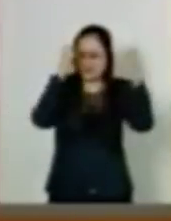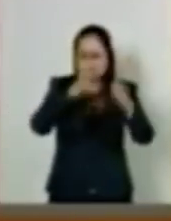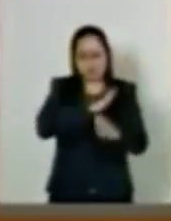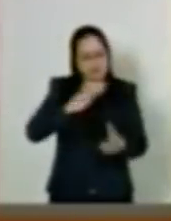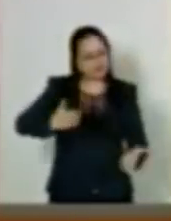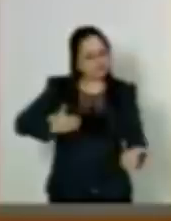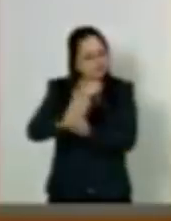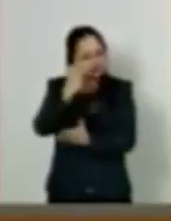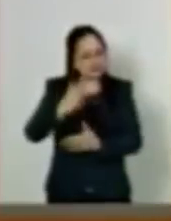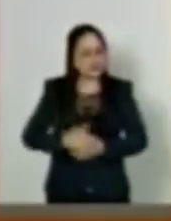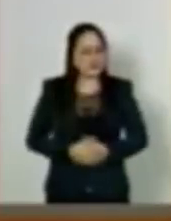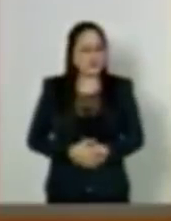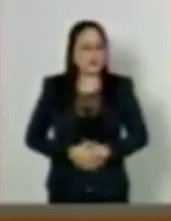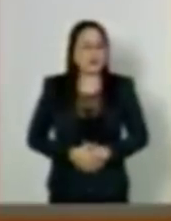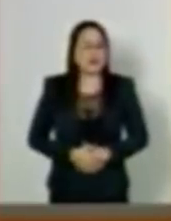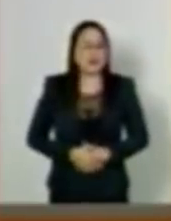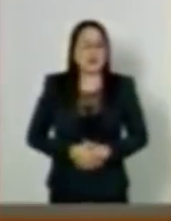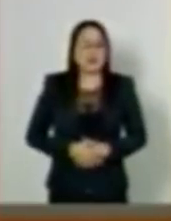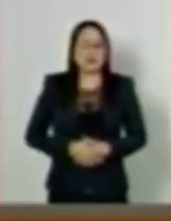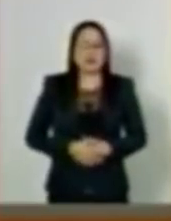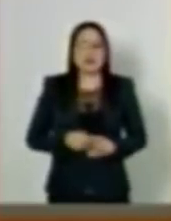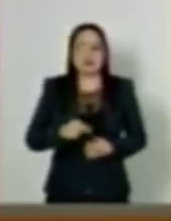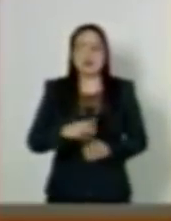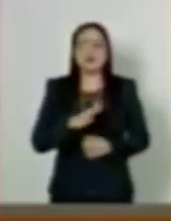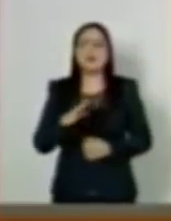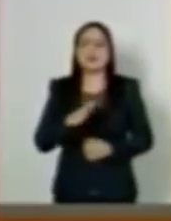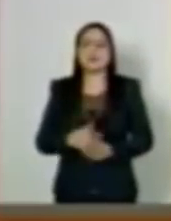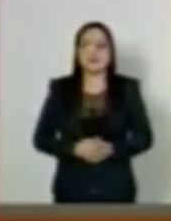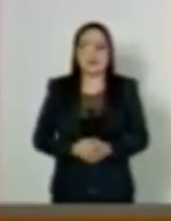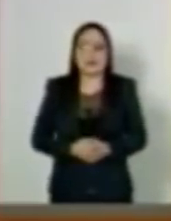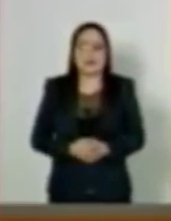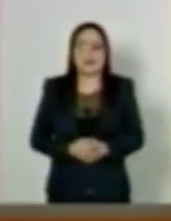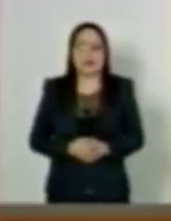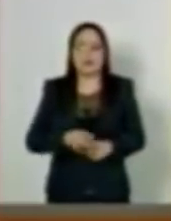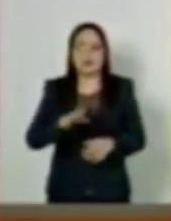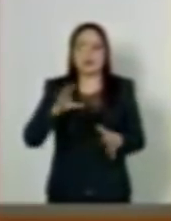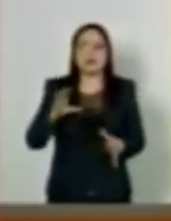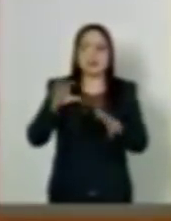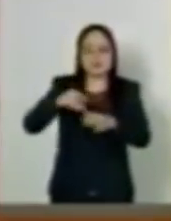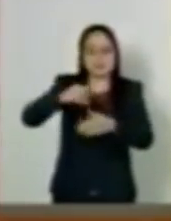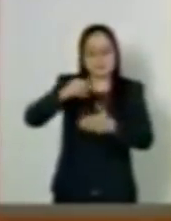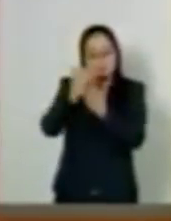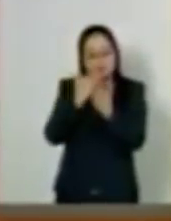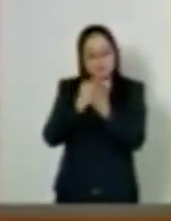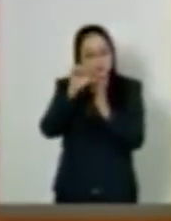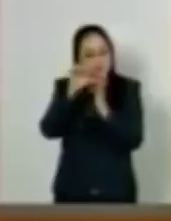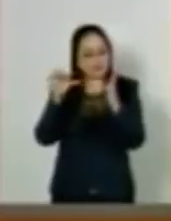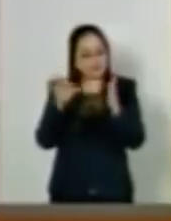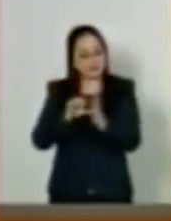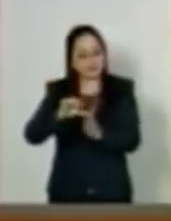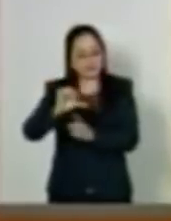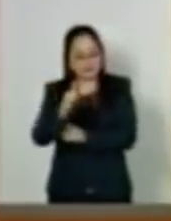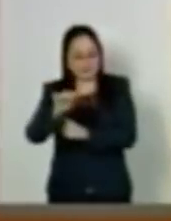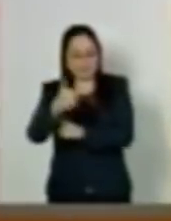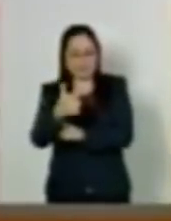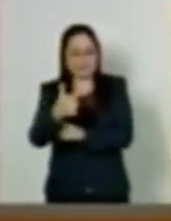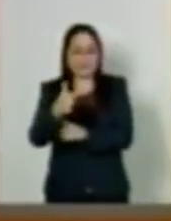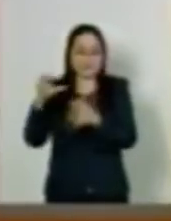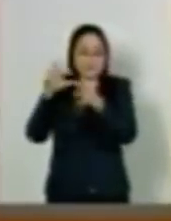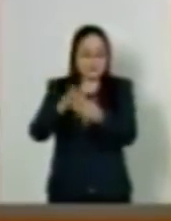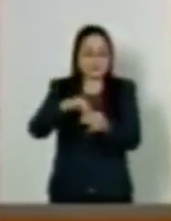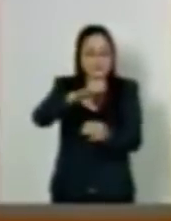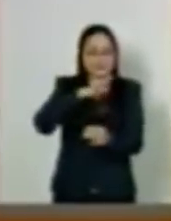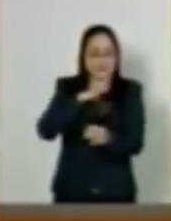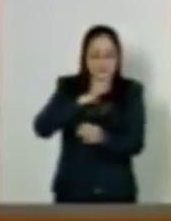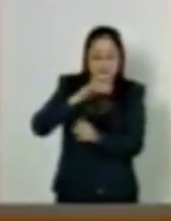emergencia. En los artículos 11 y 12 se establece un procedimiento con el que el presidente podrá ordenar